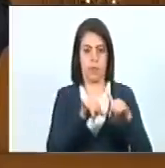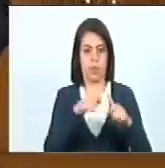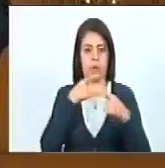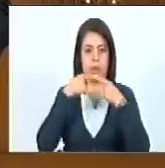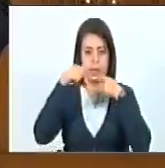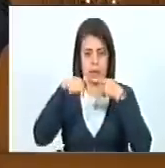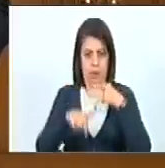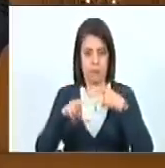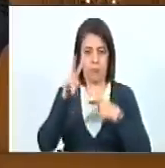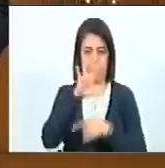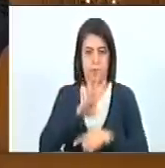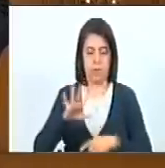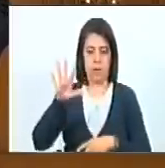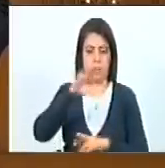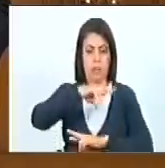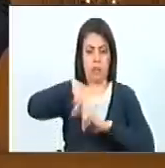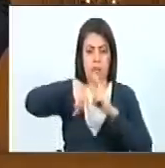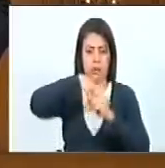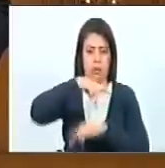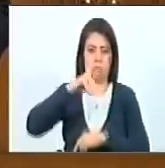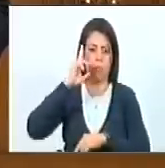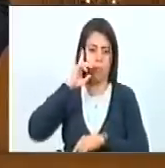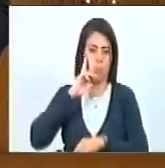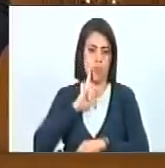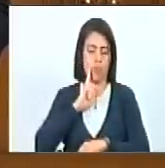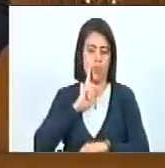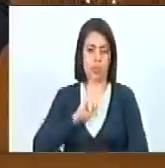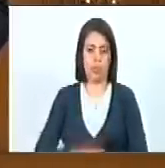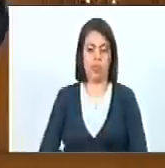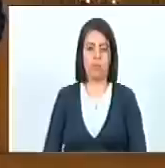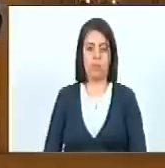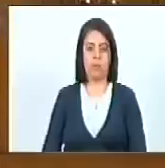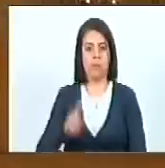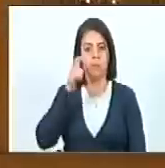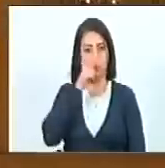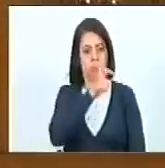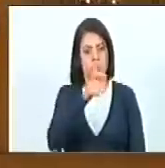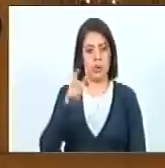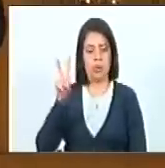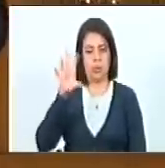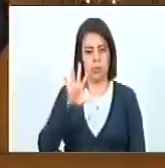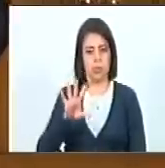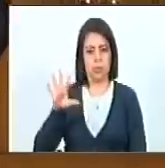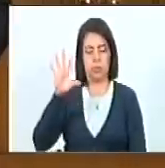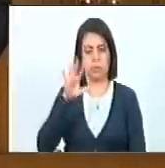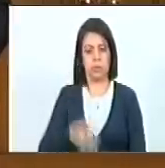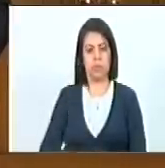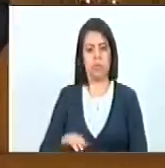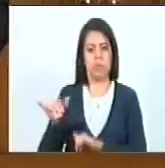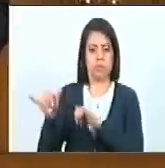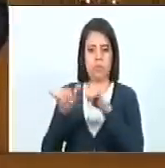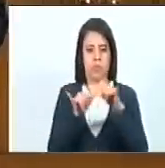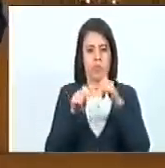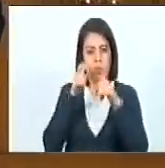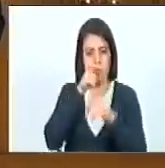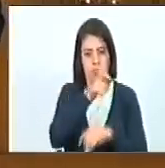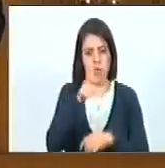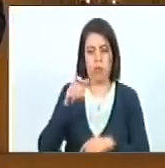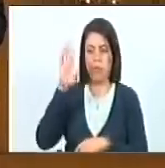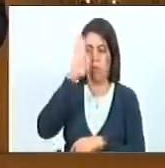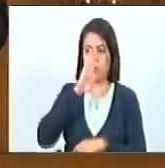en nuestro país, con la revolución bolivariana, el pueblo venezolano, igual el pueblo de